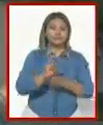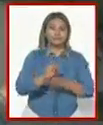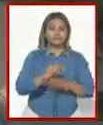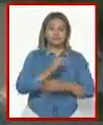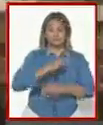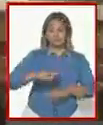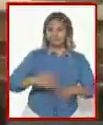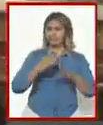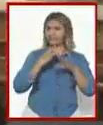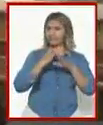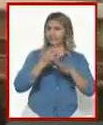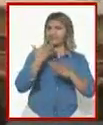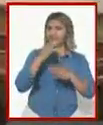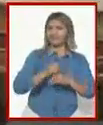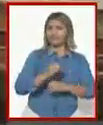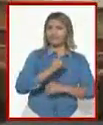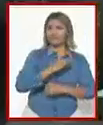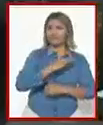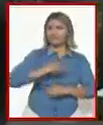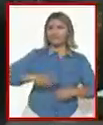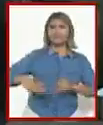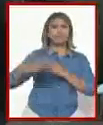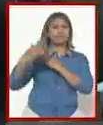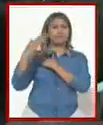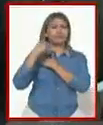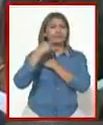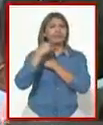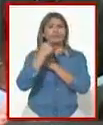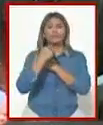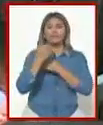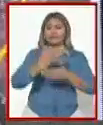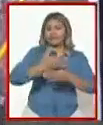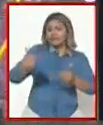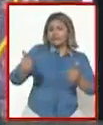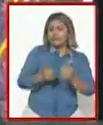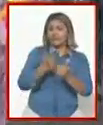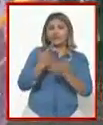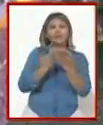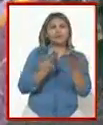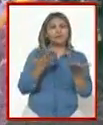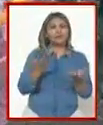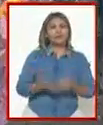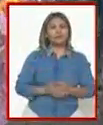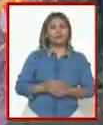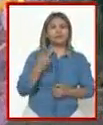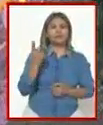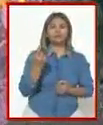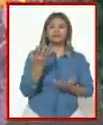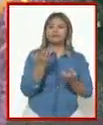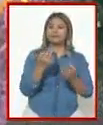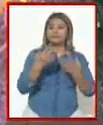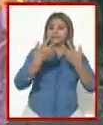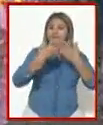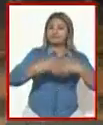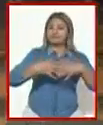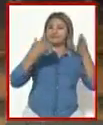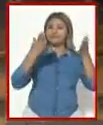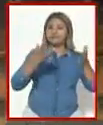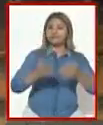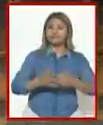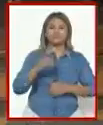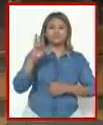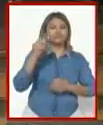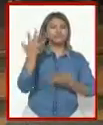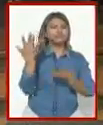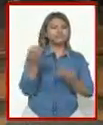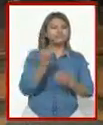burgomaestre rechaza las declaraciones del municipio cruceño, quien afirma que detrás de esta medida se encuentra solo intereses de empresarios. No, aquí no hay